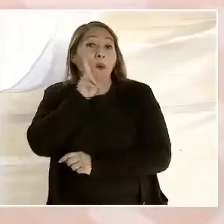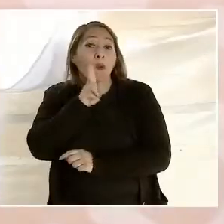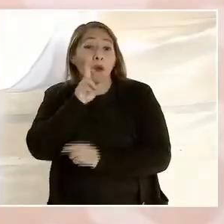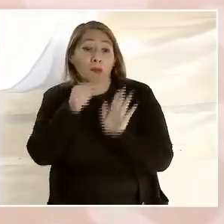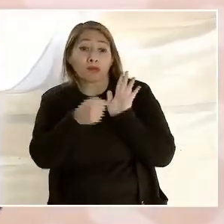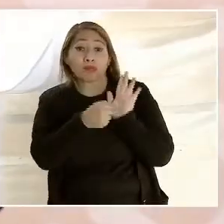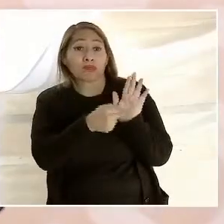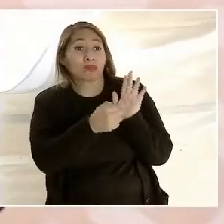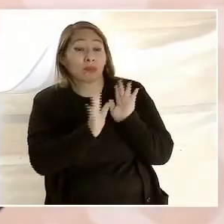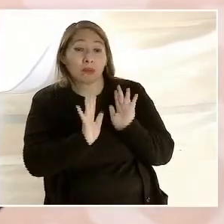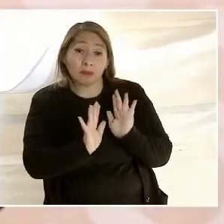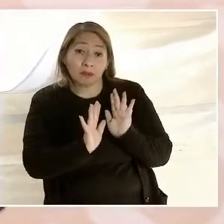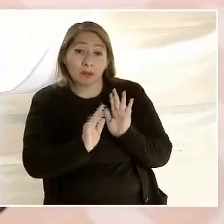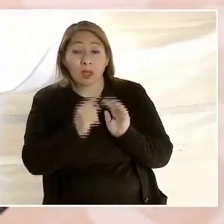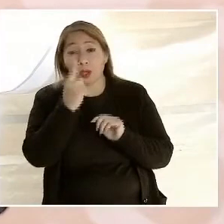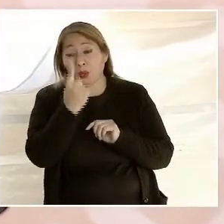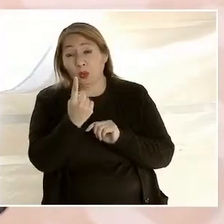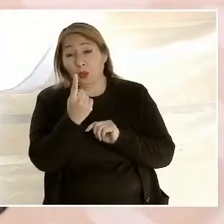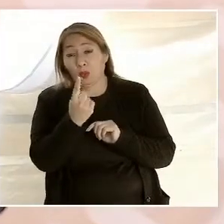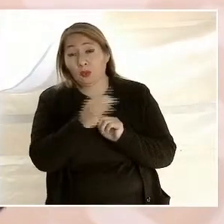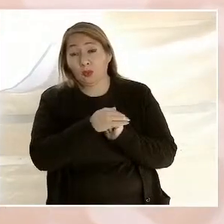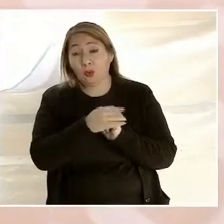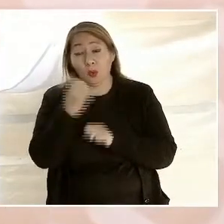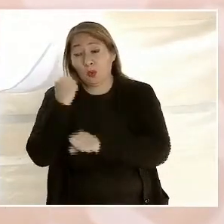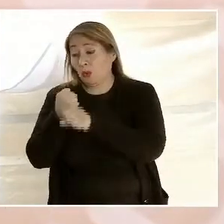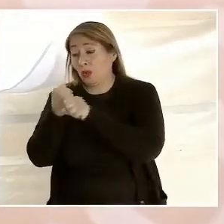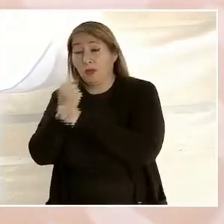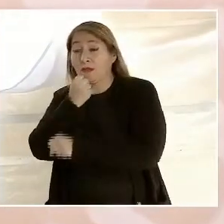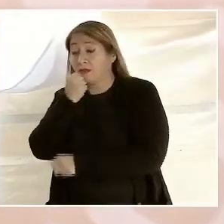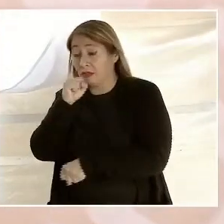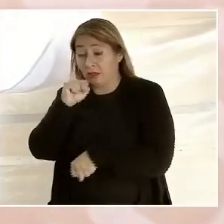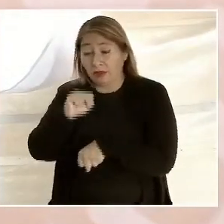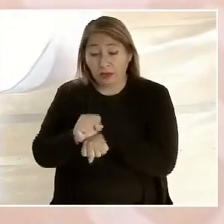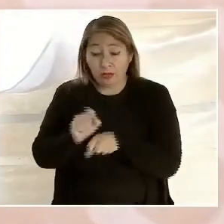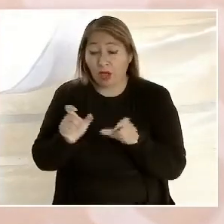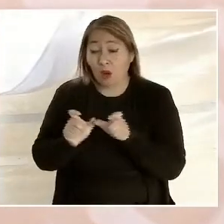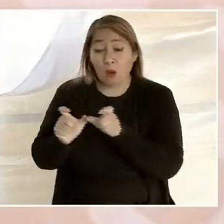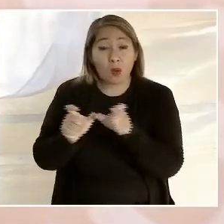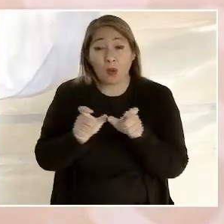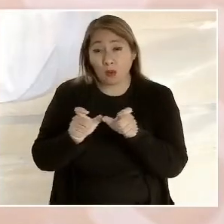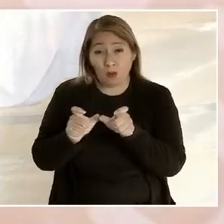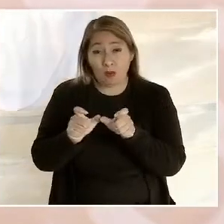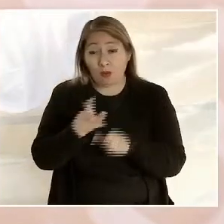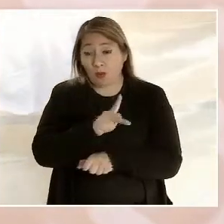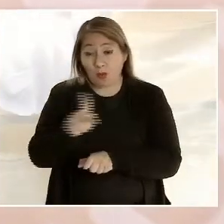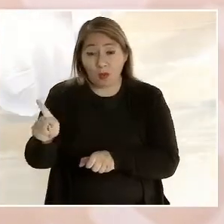hecho de que uno de los anteriores secretarios de Seguridad Pública del gobierno